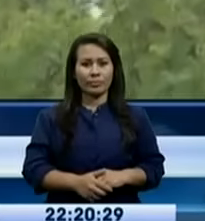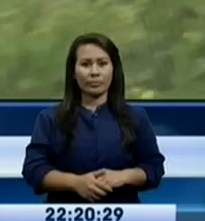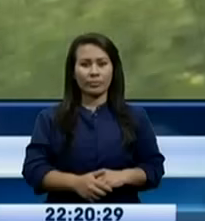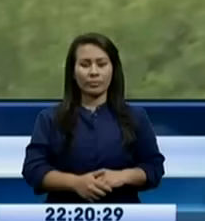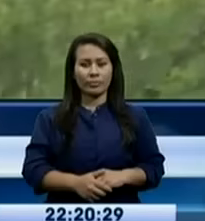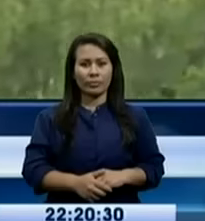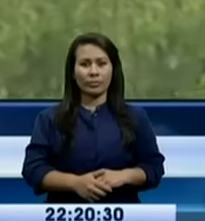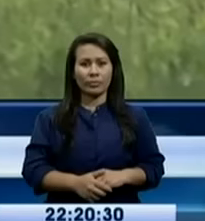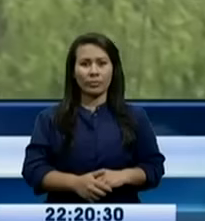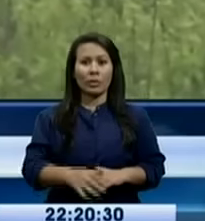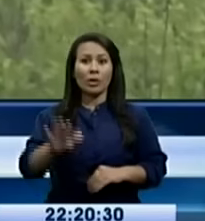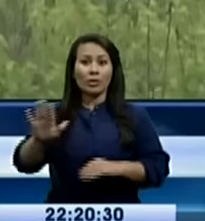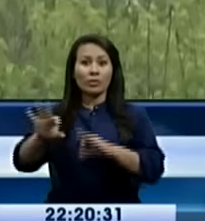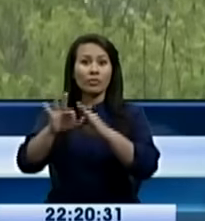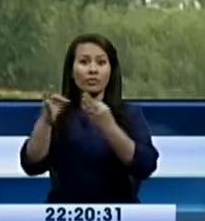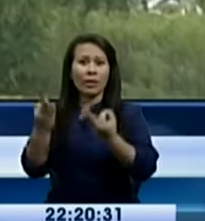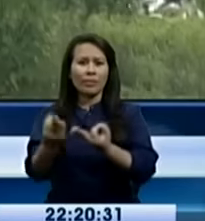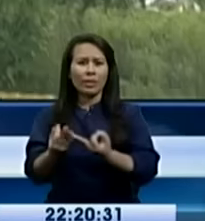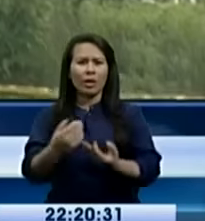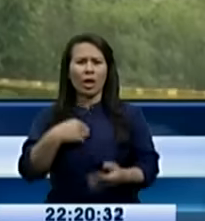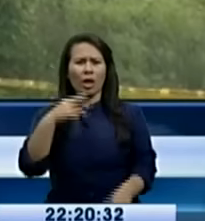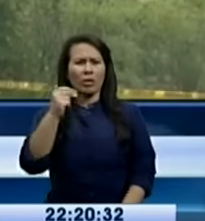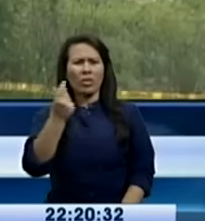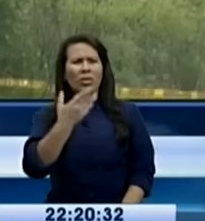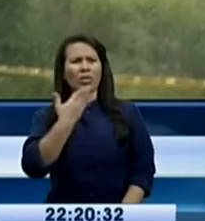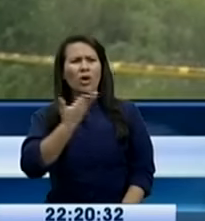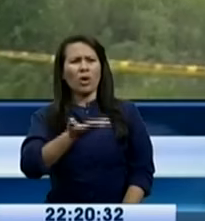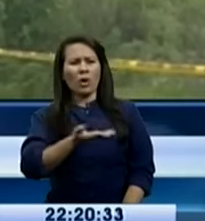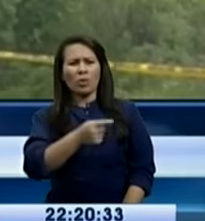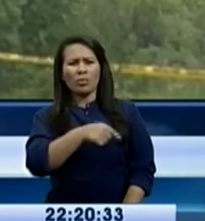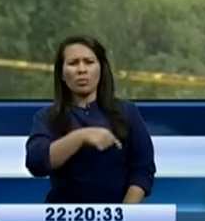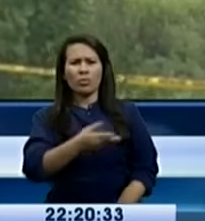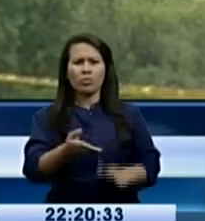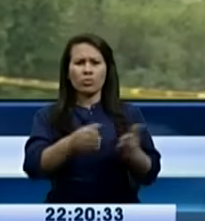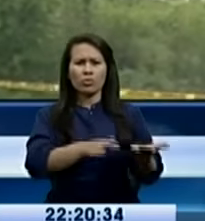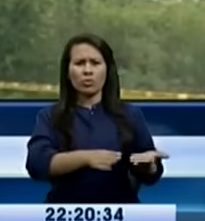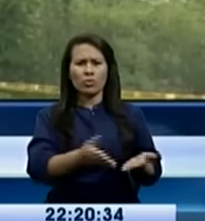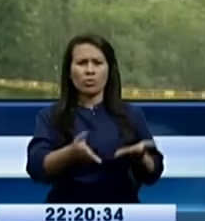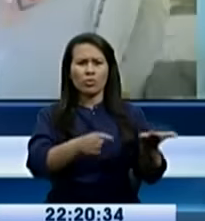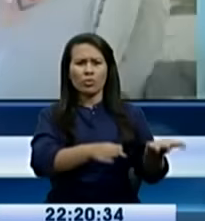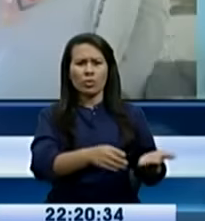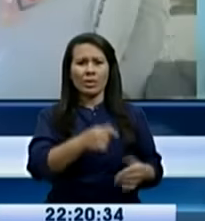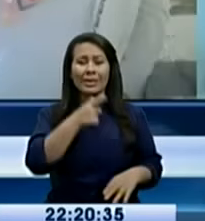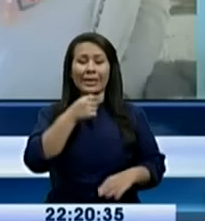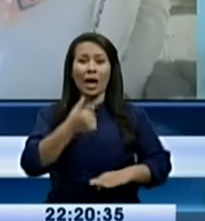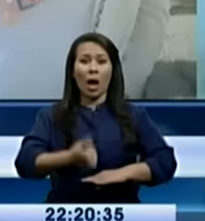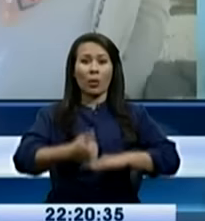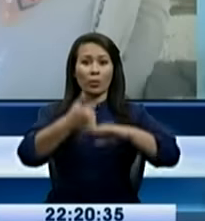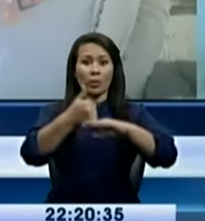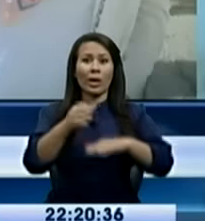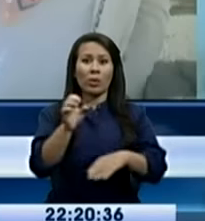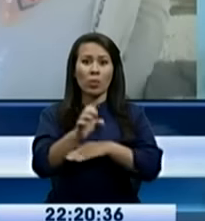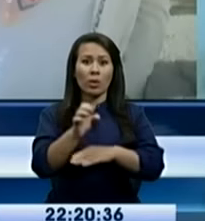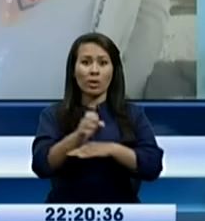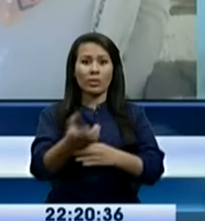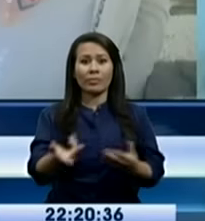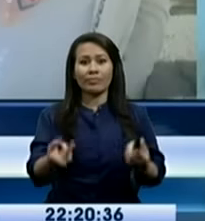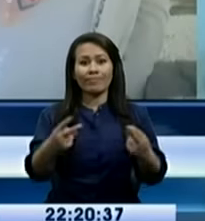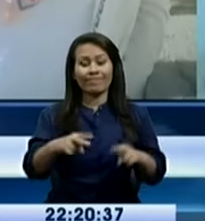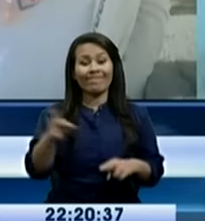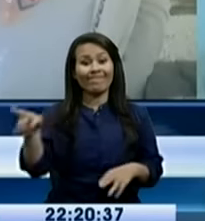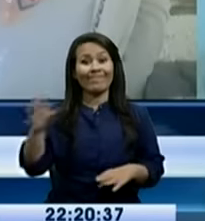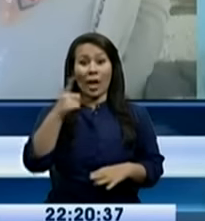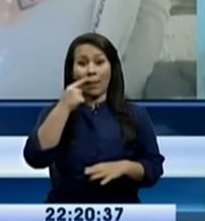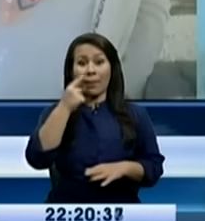por parte de los familiares de las víctimas, las certezas que sí dicen tener desde las autoridades ecuatorianas, no es así por el lado de los padres